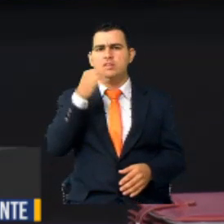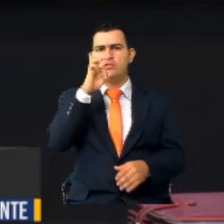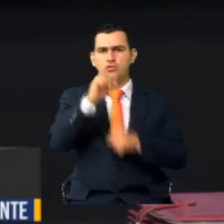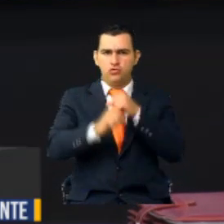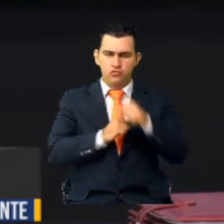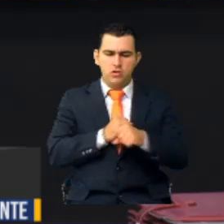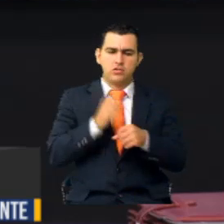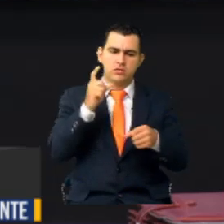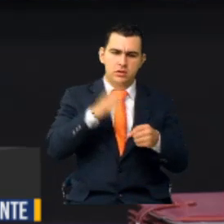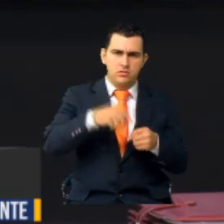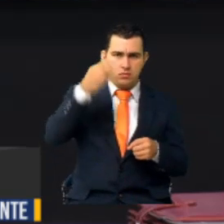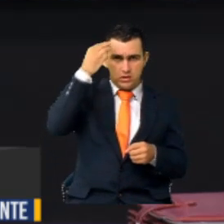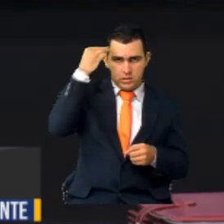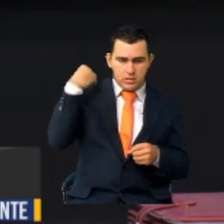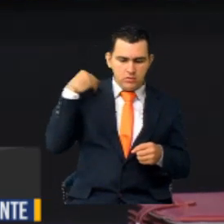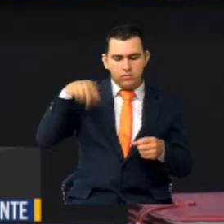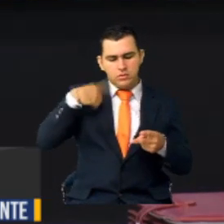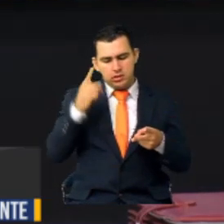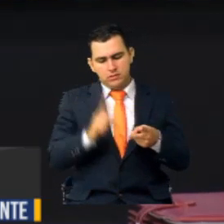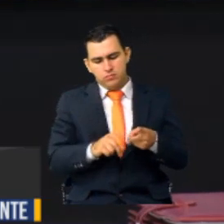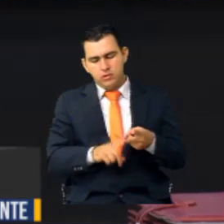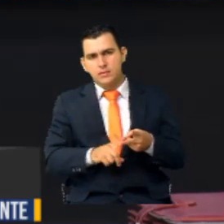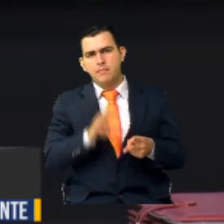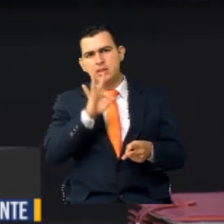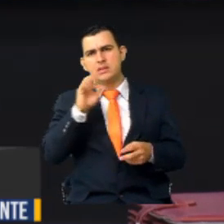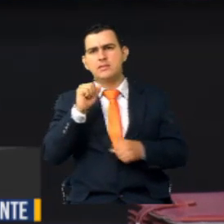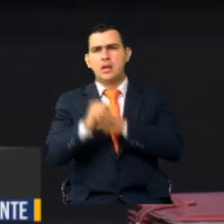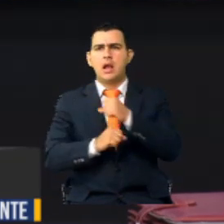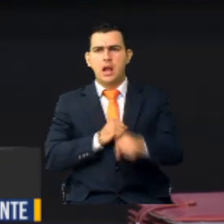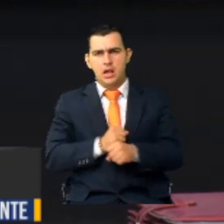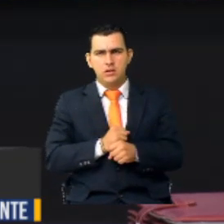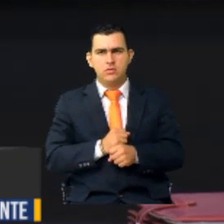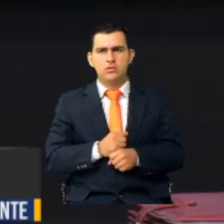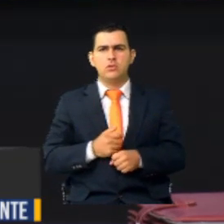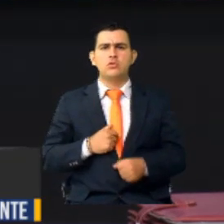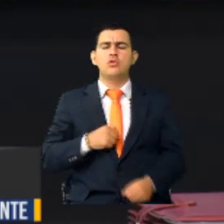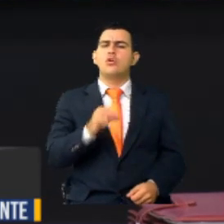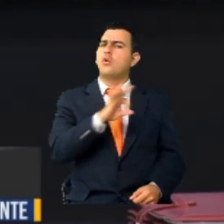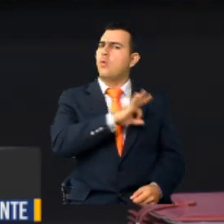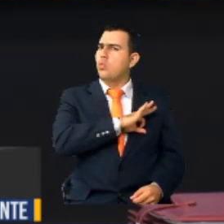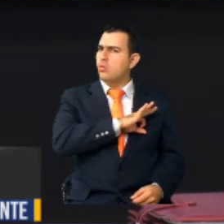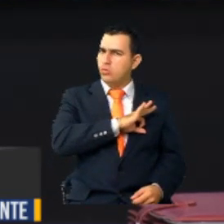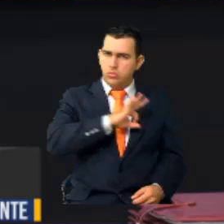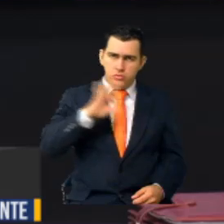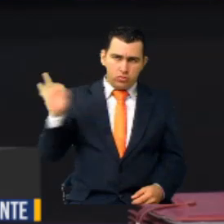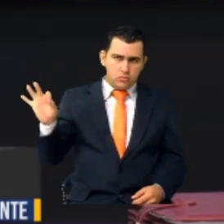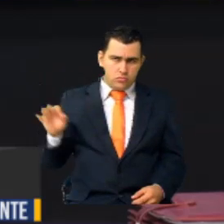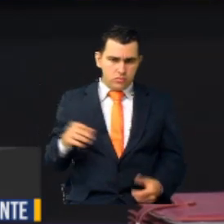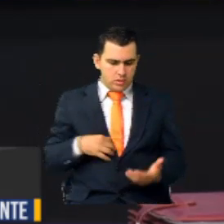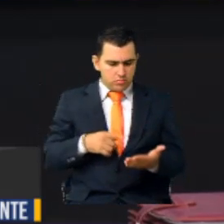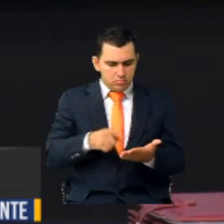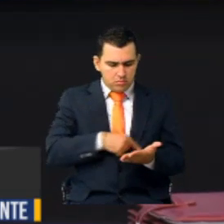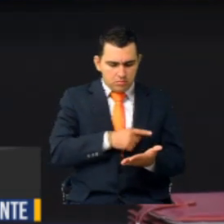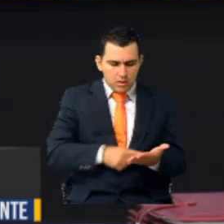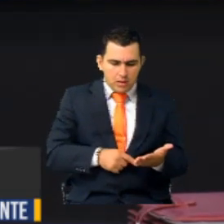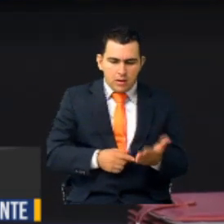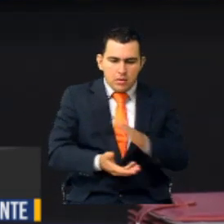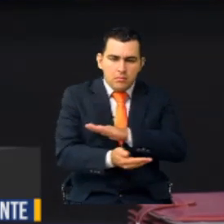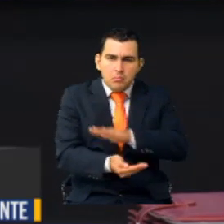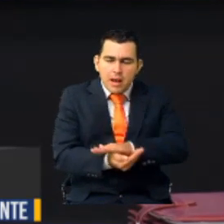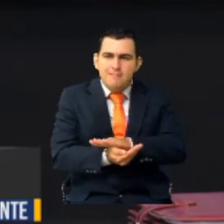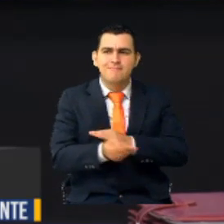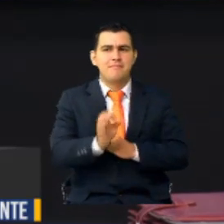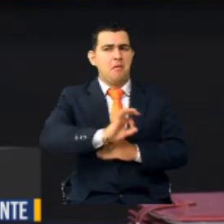después seguí en la Policía Nacional durante 23 años. Nunca he ejercido el derecho al sufragio y este 25 de